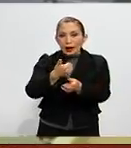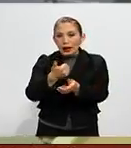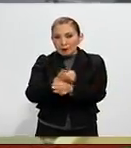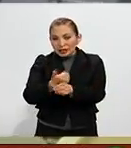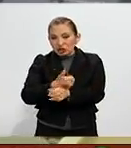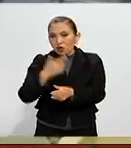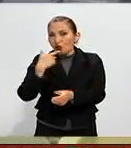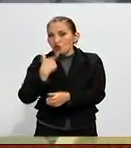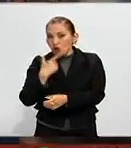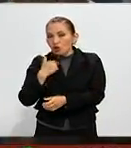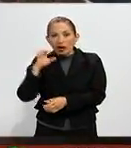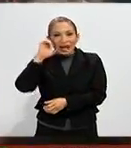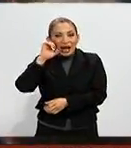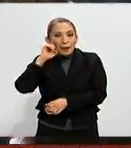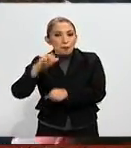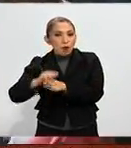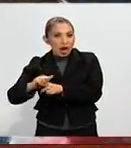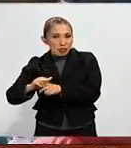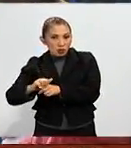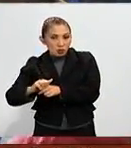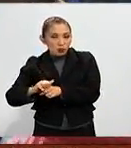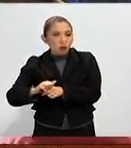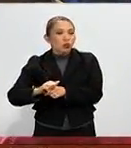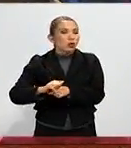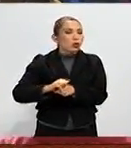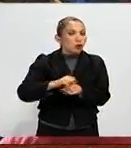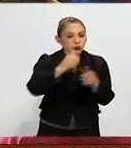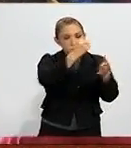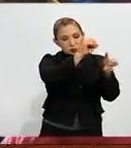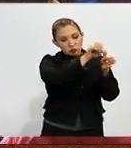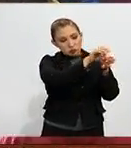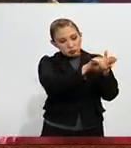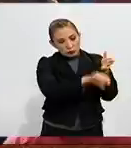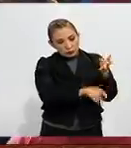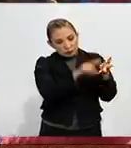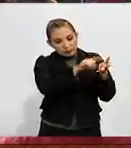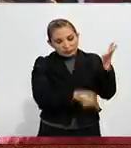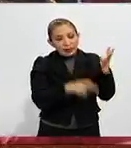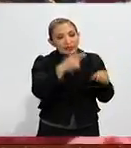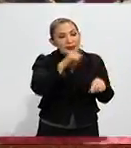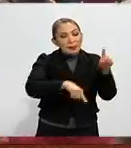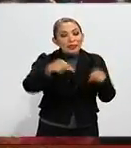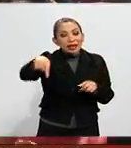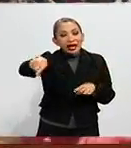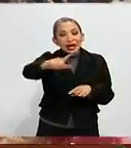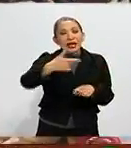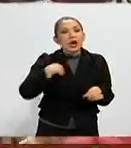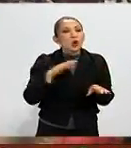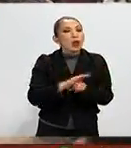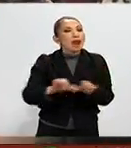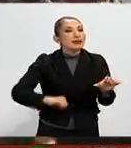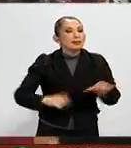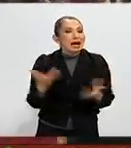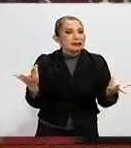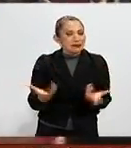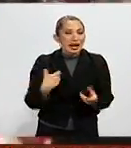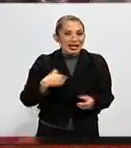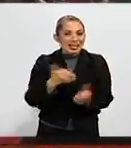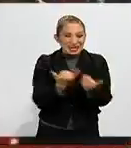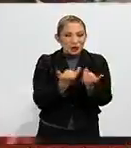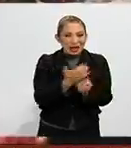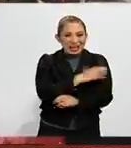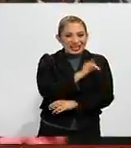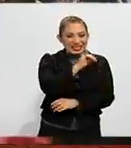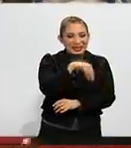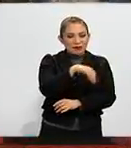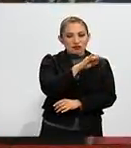rojo, naranja y morado, se determinarán acciones a seguir de parte de la población, así como lo hicimos en la